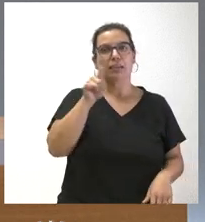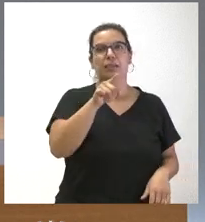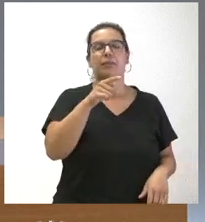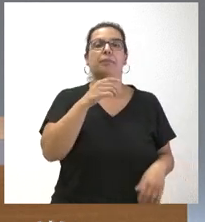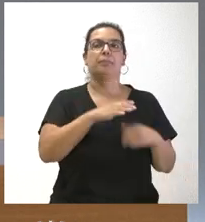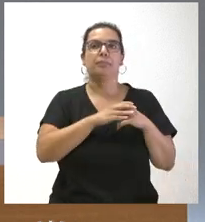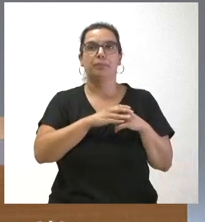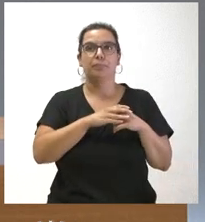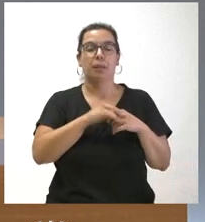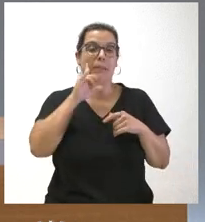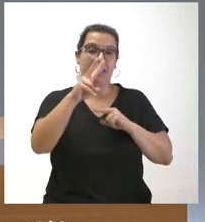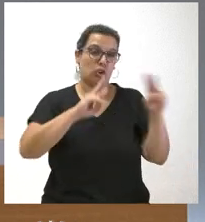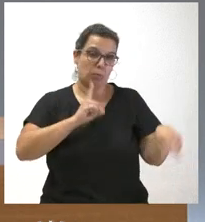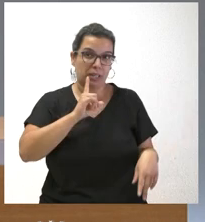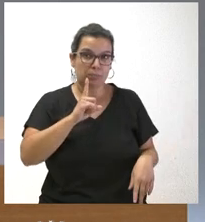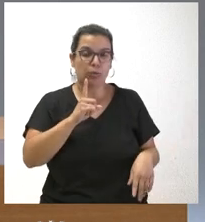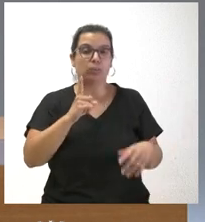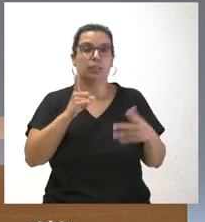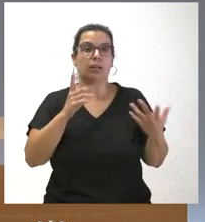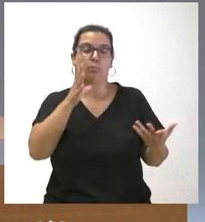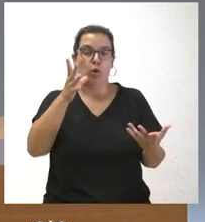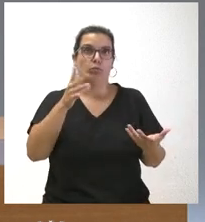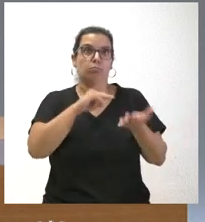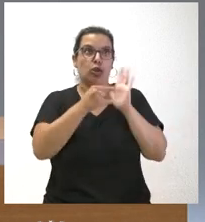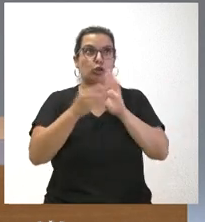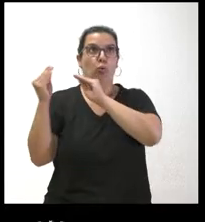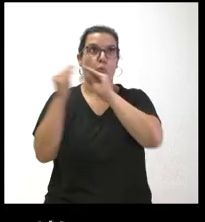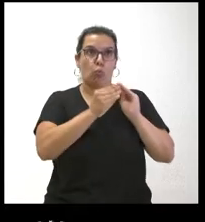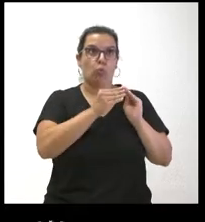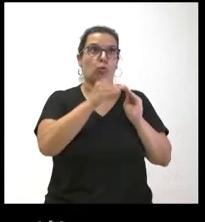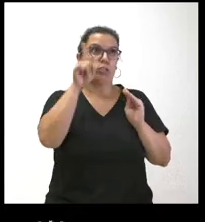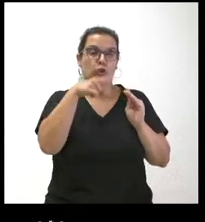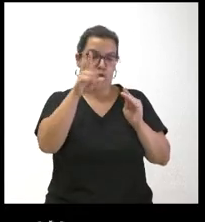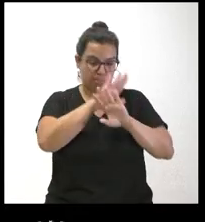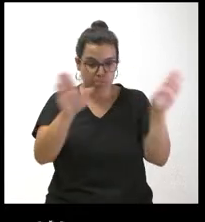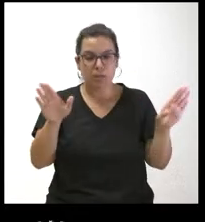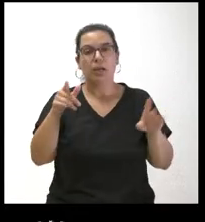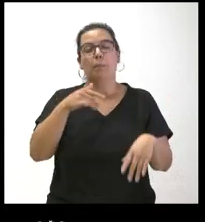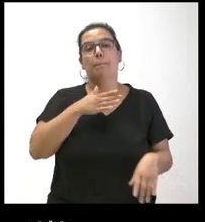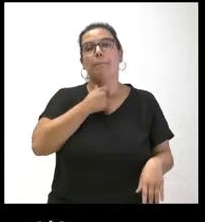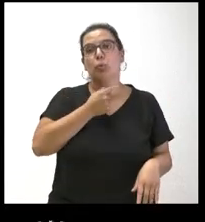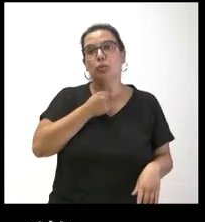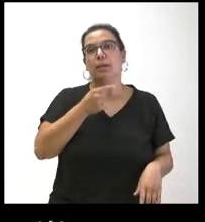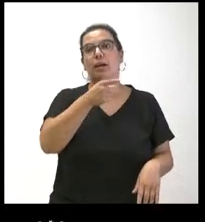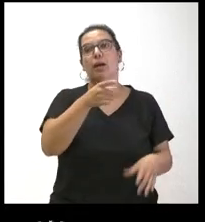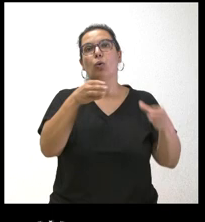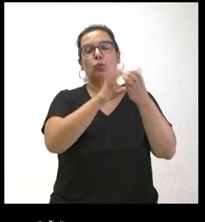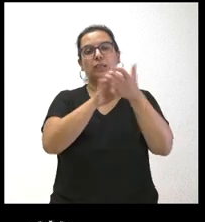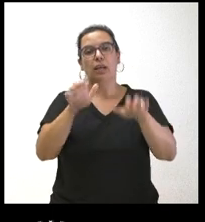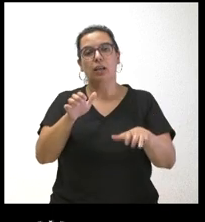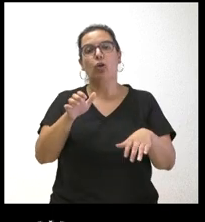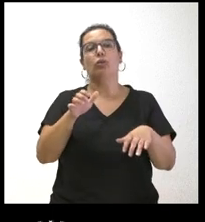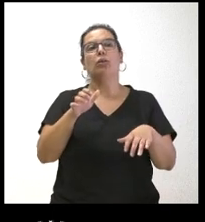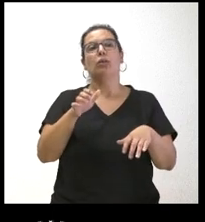lado porque parece que no me va a contestar así entienden que es un mismo proyecto o no sí que me gustaría que fuese la junta Clara en cuanto a qué